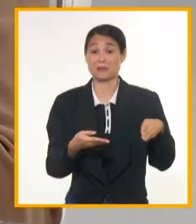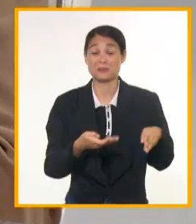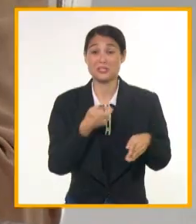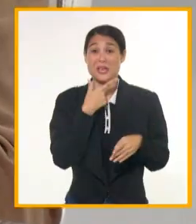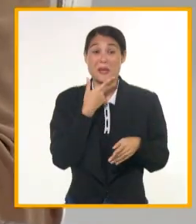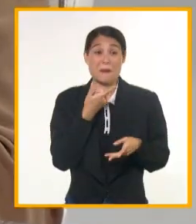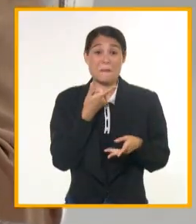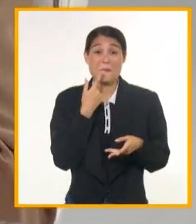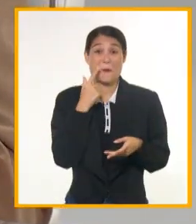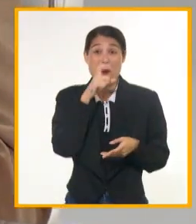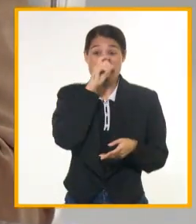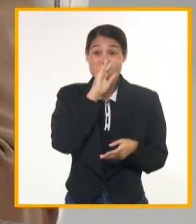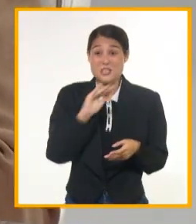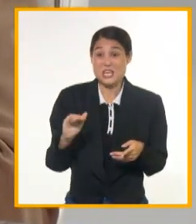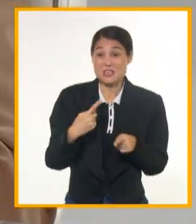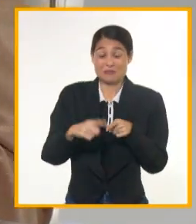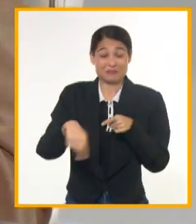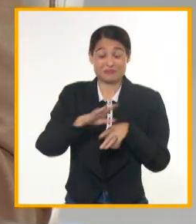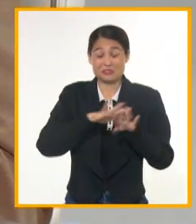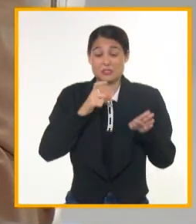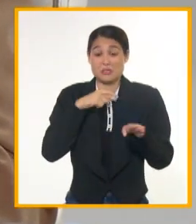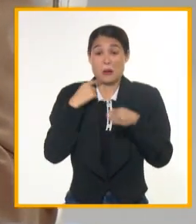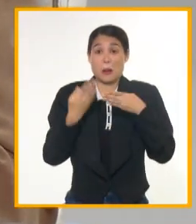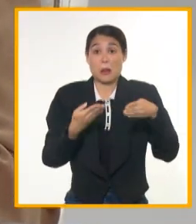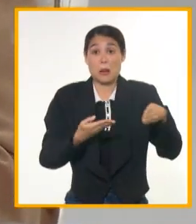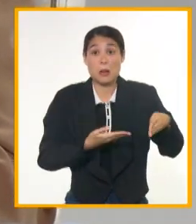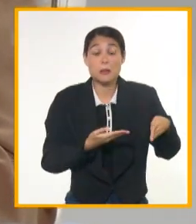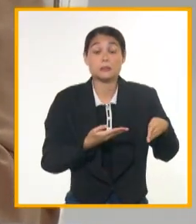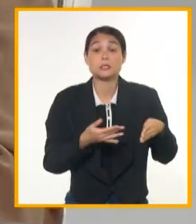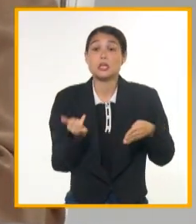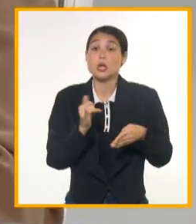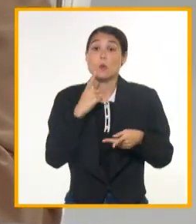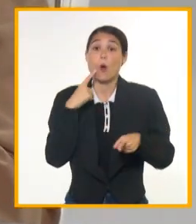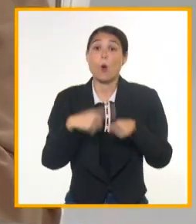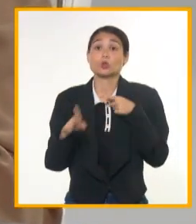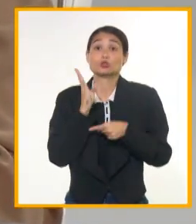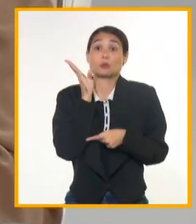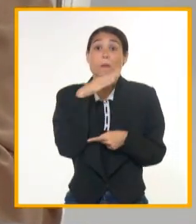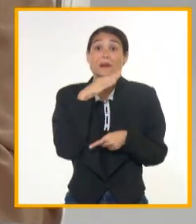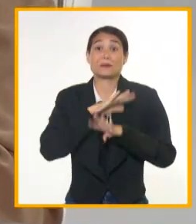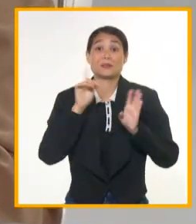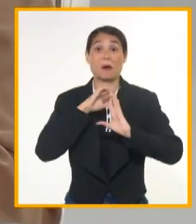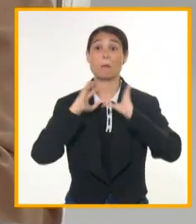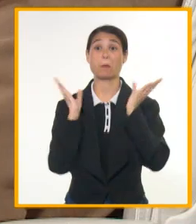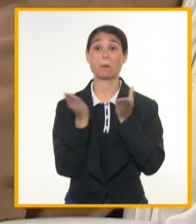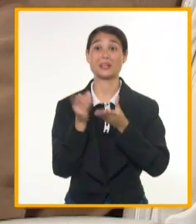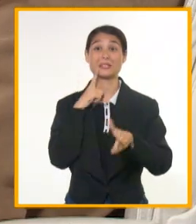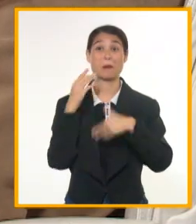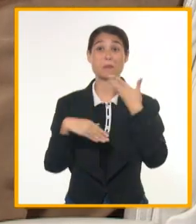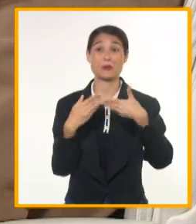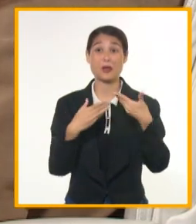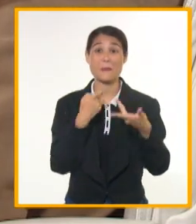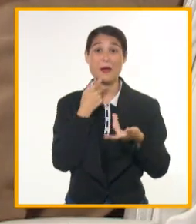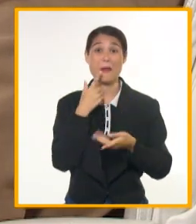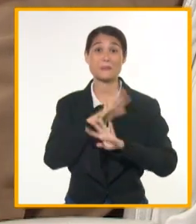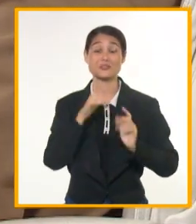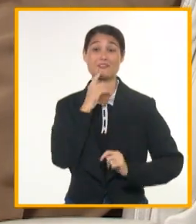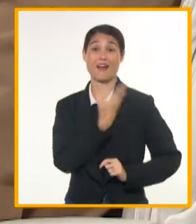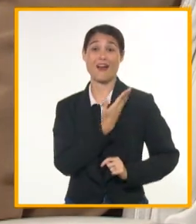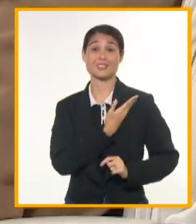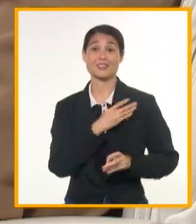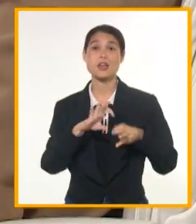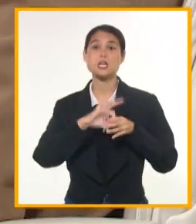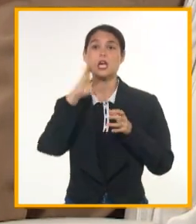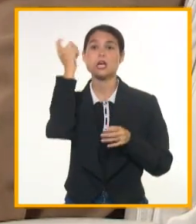en ambos lados y que lamentablemente se obvian otras situaciones graves que está viviendo el planeta, Oliver, como es la Franja de Gaza, como